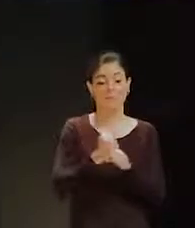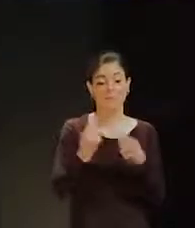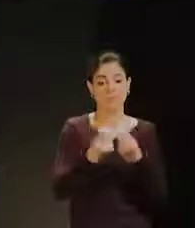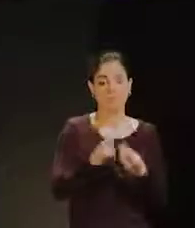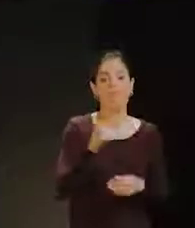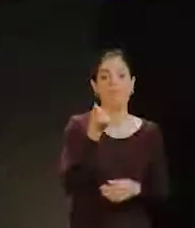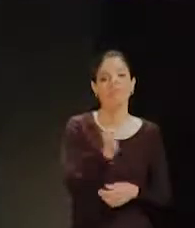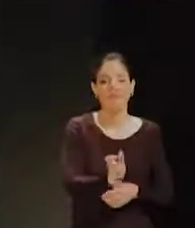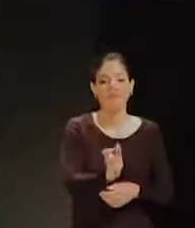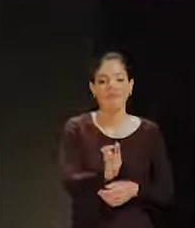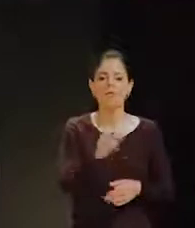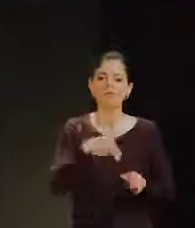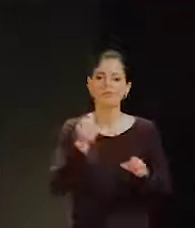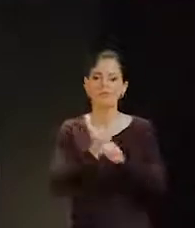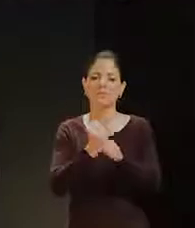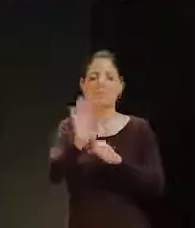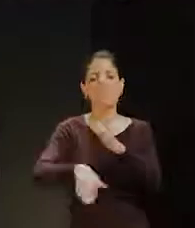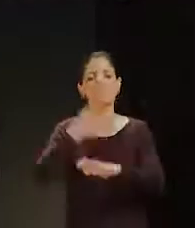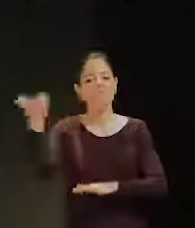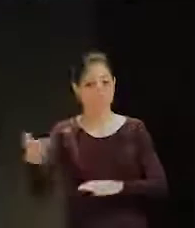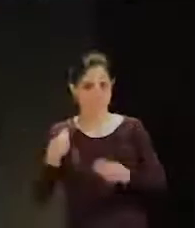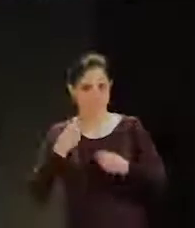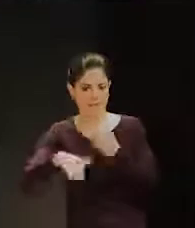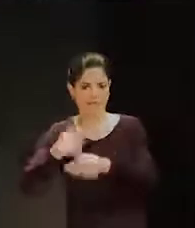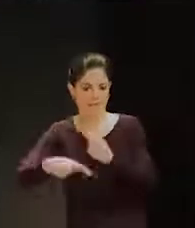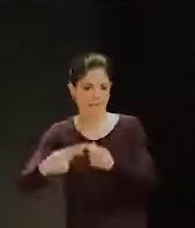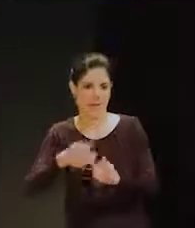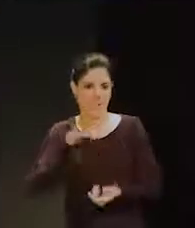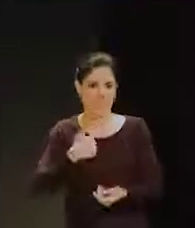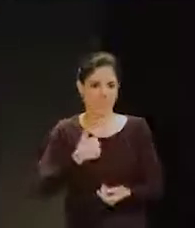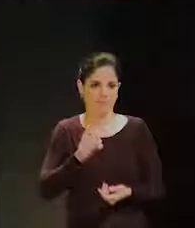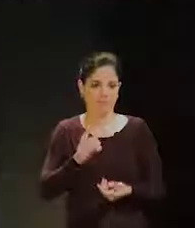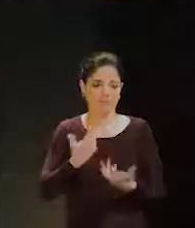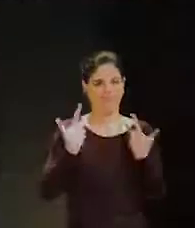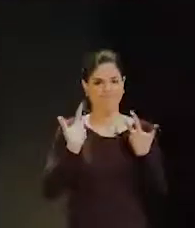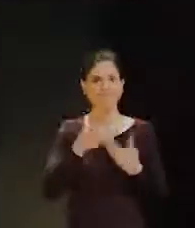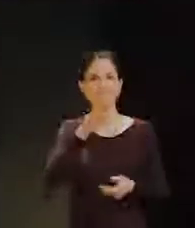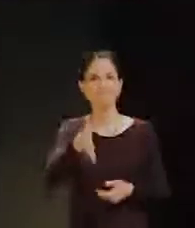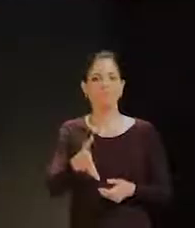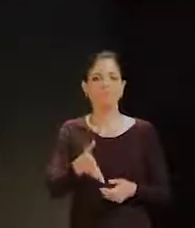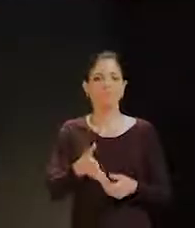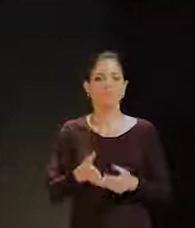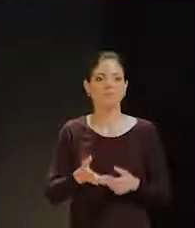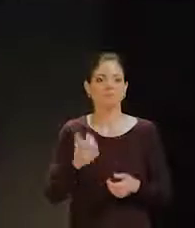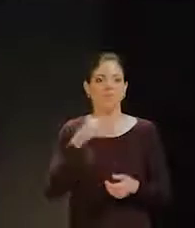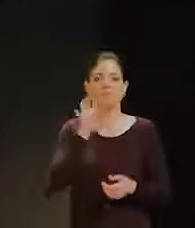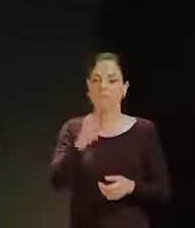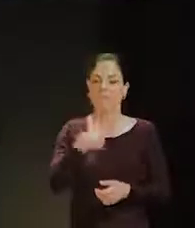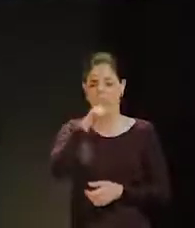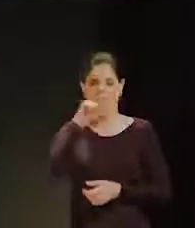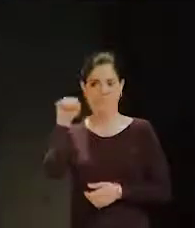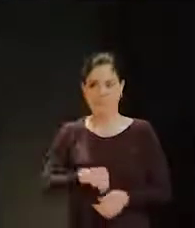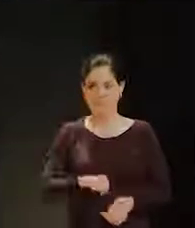dinero, es importante trabajar fuera de la Italia. Y para mí es muy violento esto porque a mí mi país me